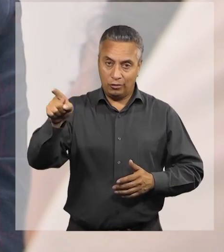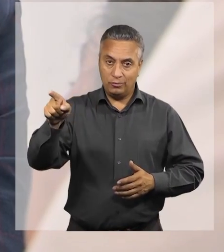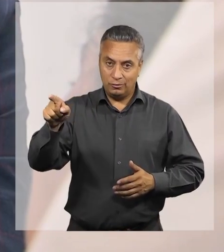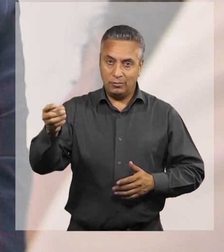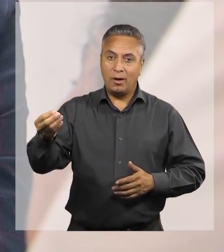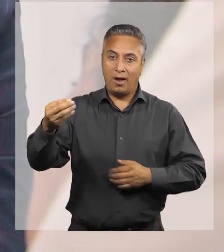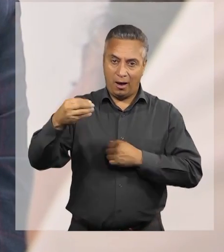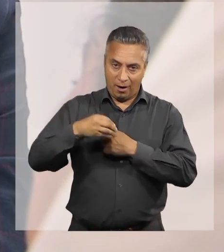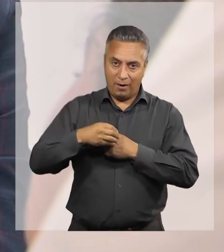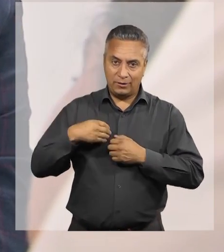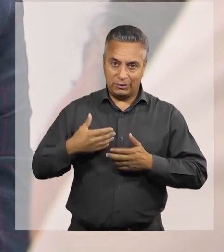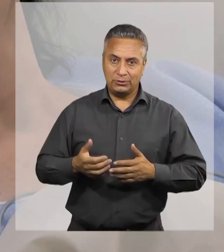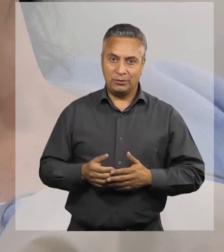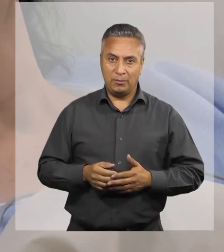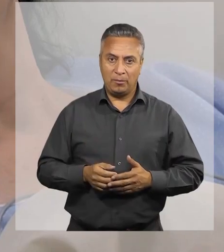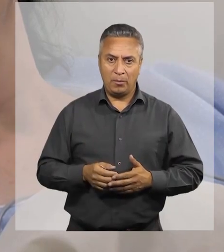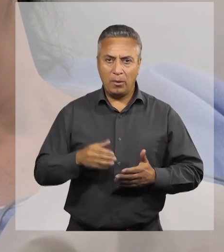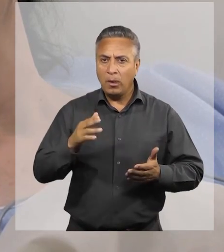Caco me avisó.